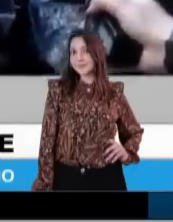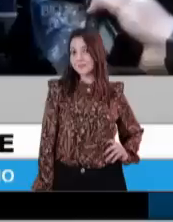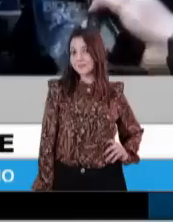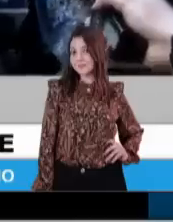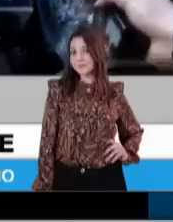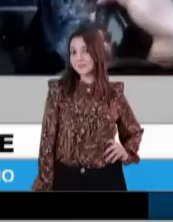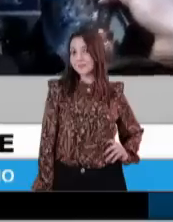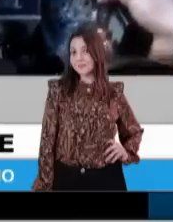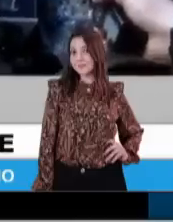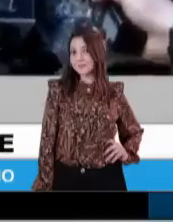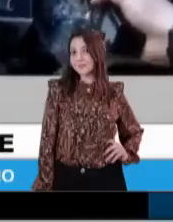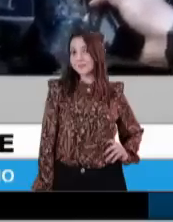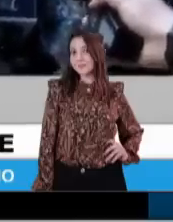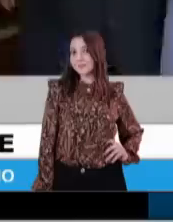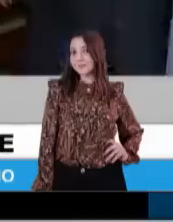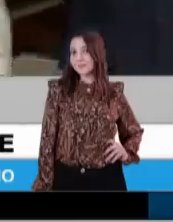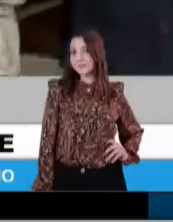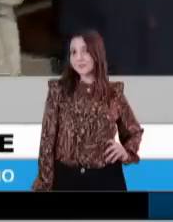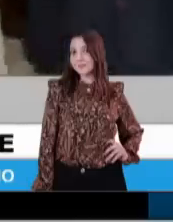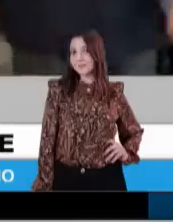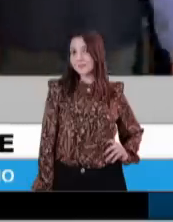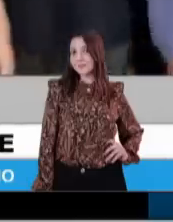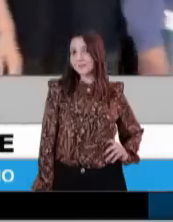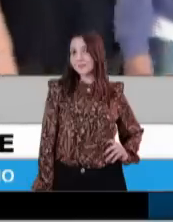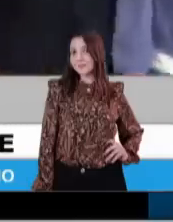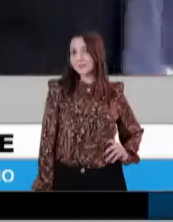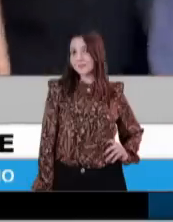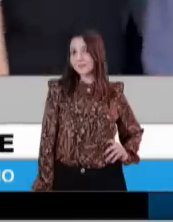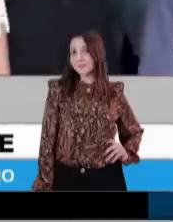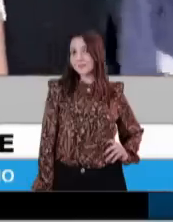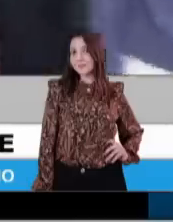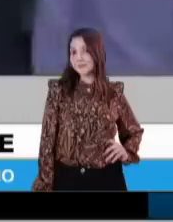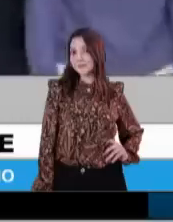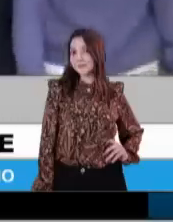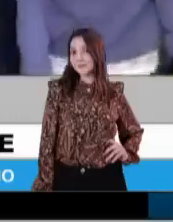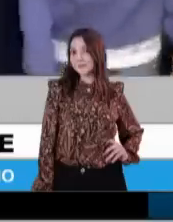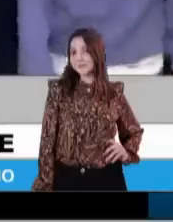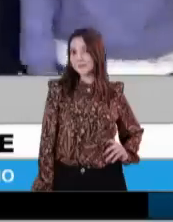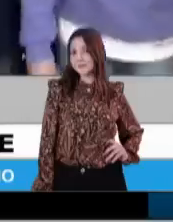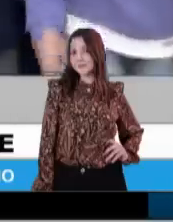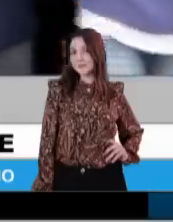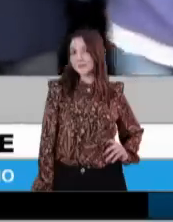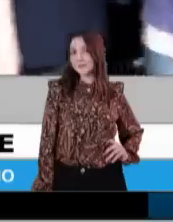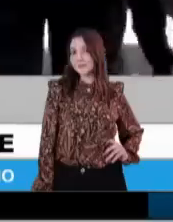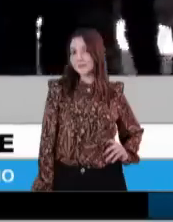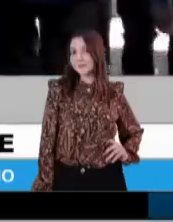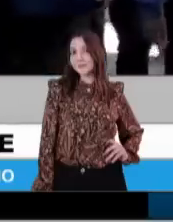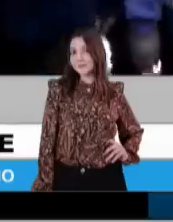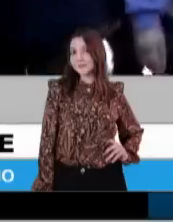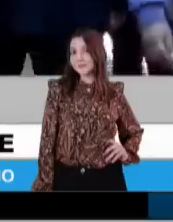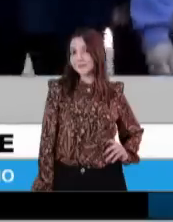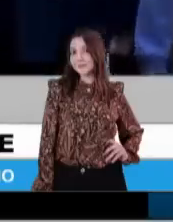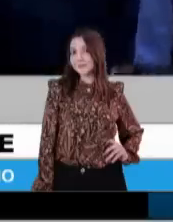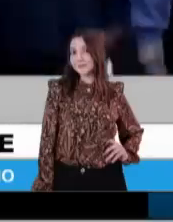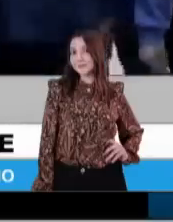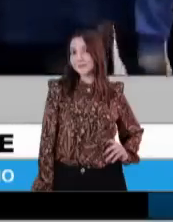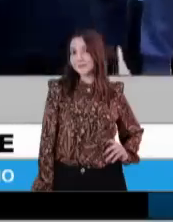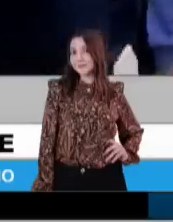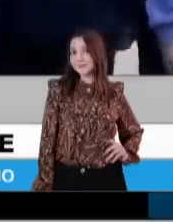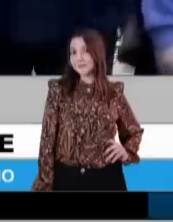electoral conveniente para ello y por lo tanto establecer una especie, y digo esto entre comillas, de